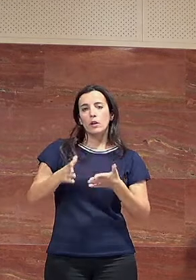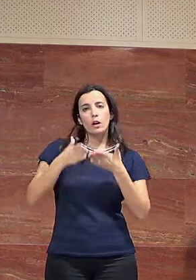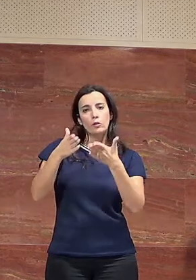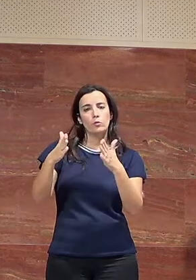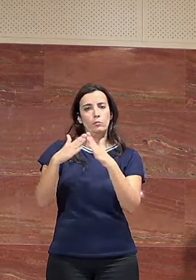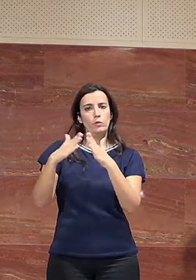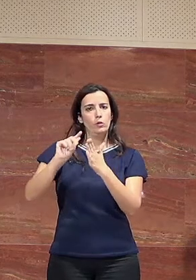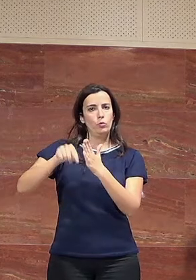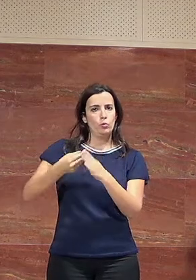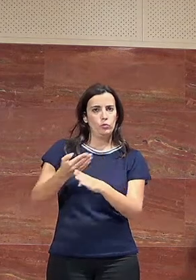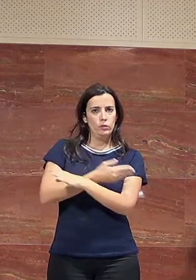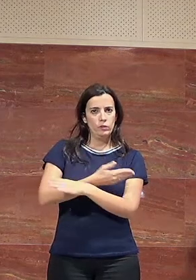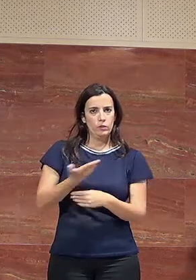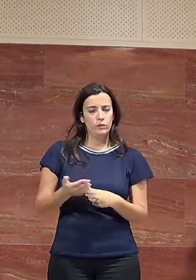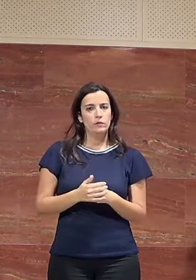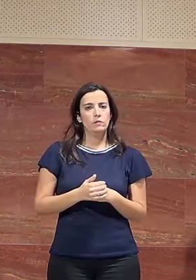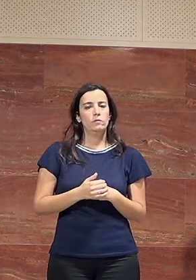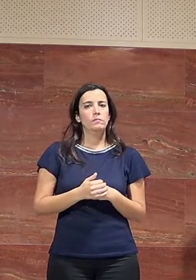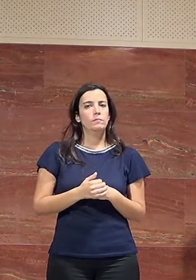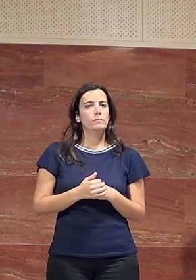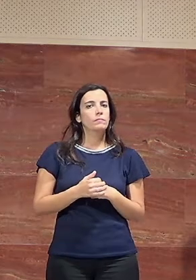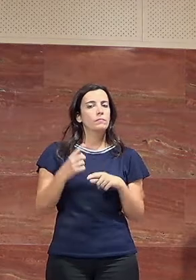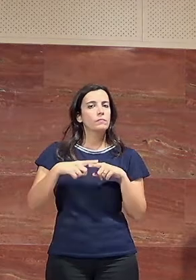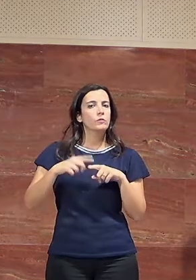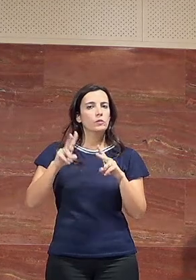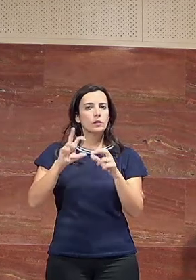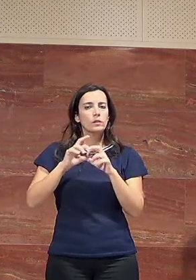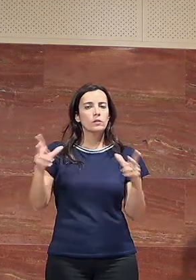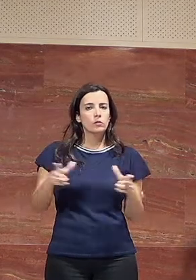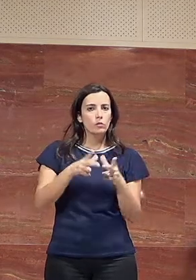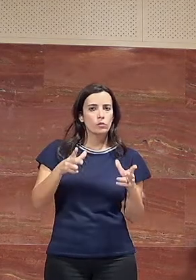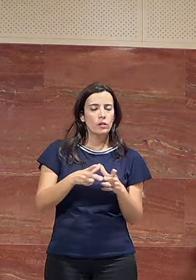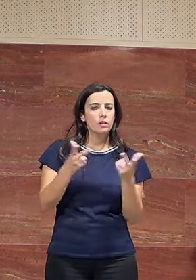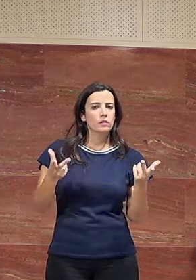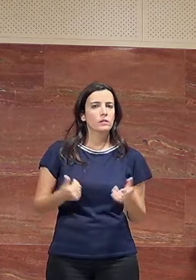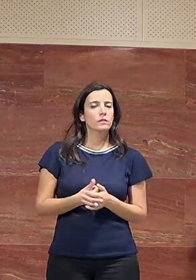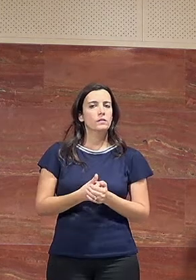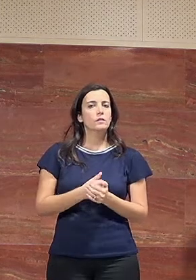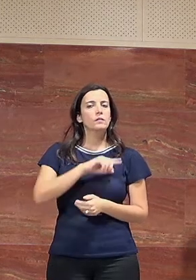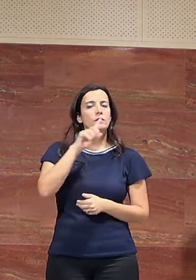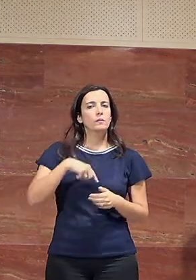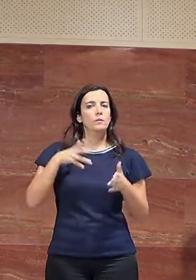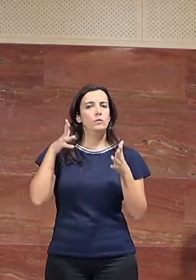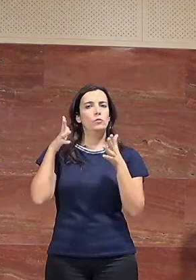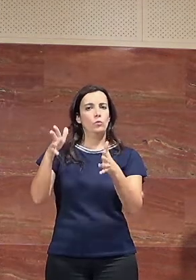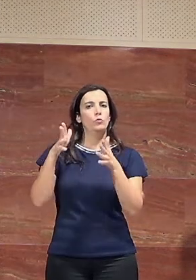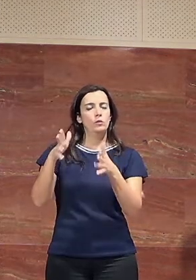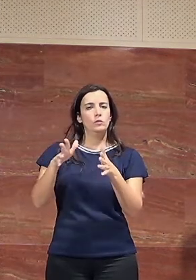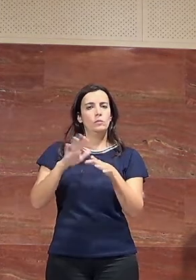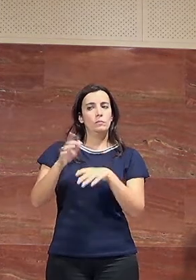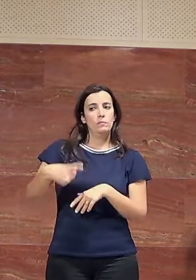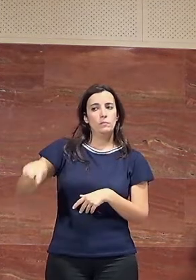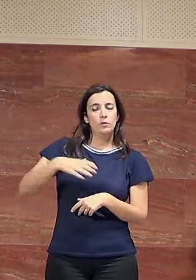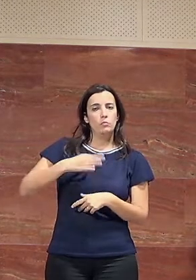contratar, en todas las cuestiones que tienen que ver con los aspectos sociales. También les da consejo para que puedan adoptar